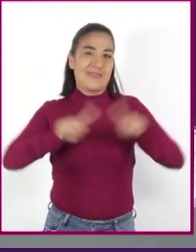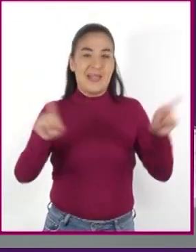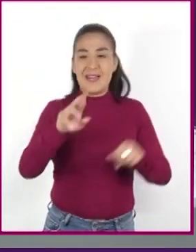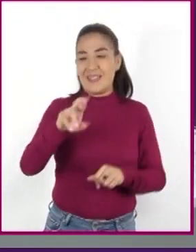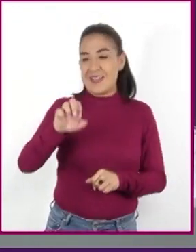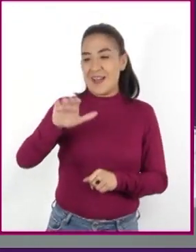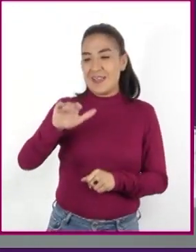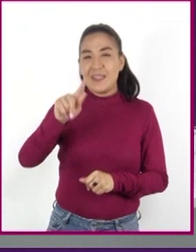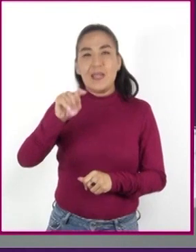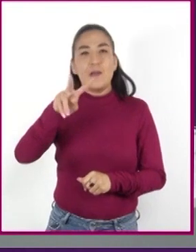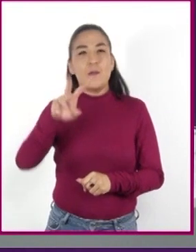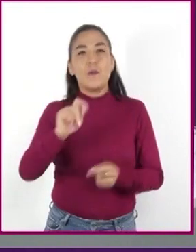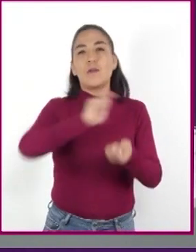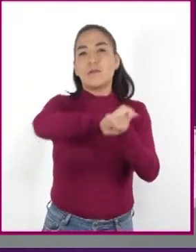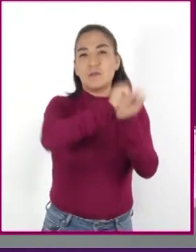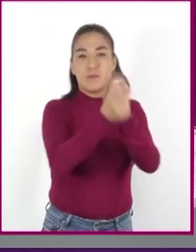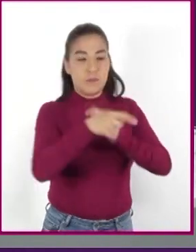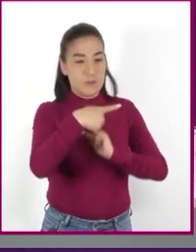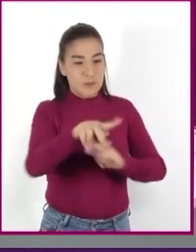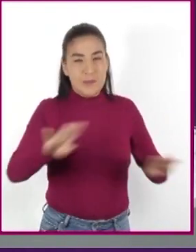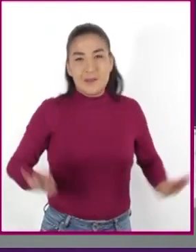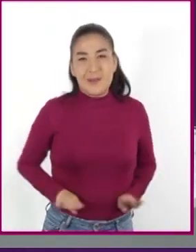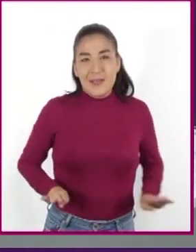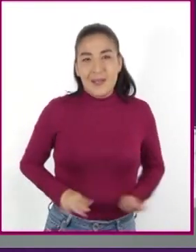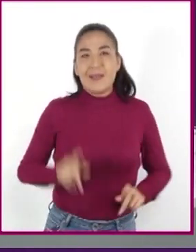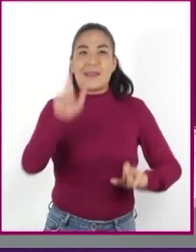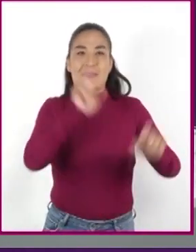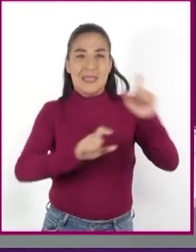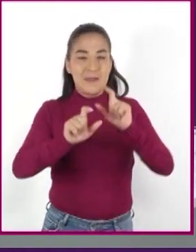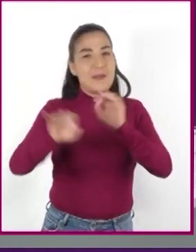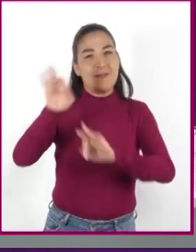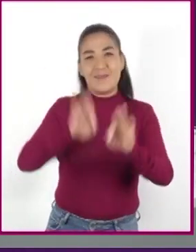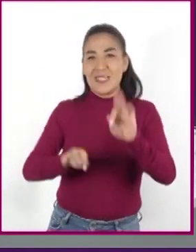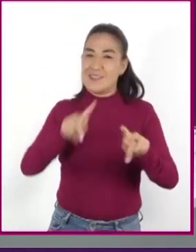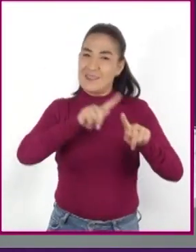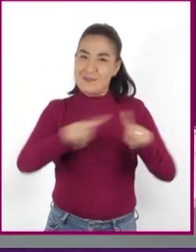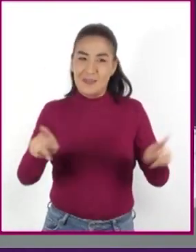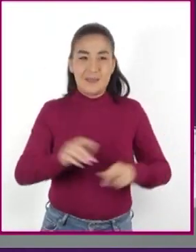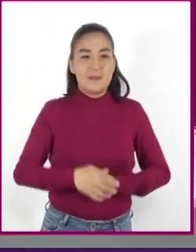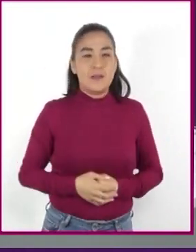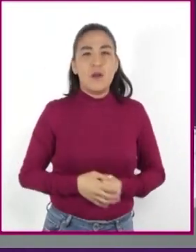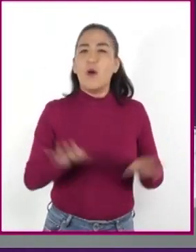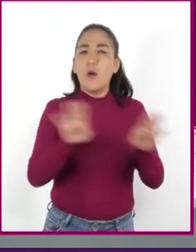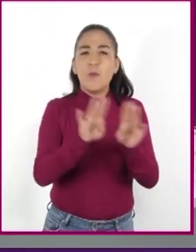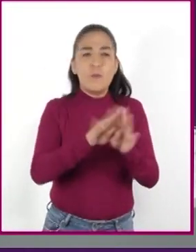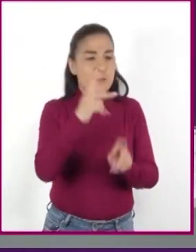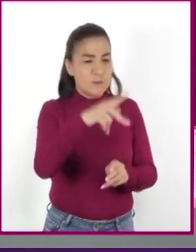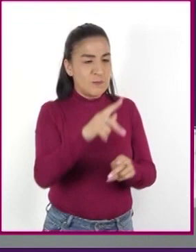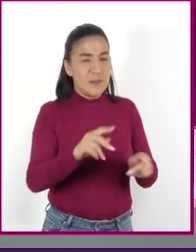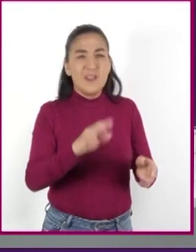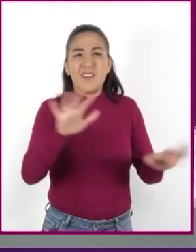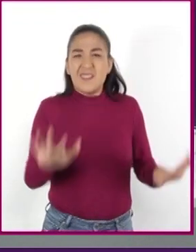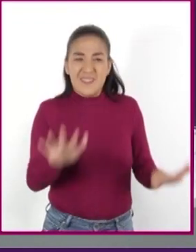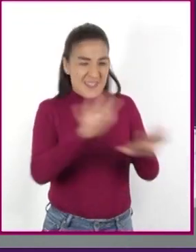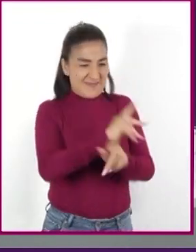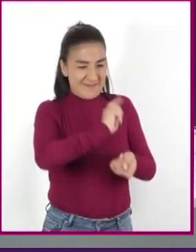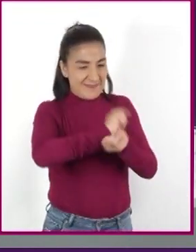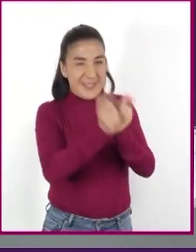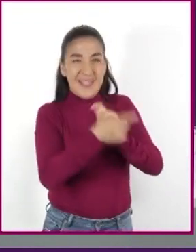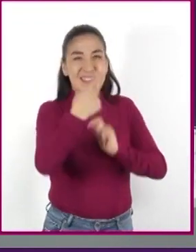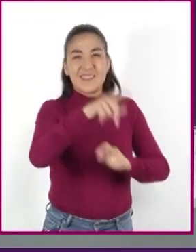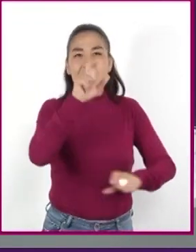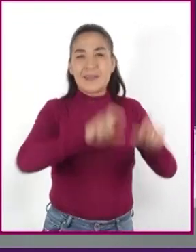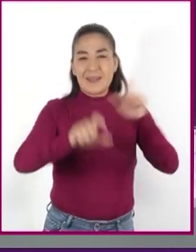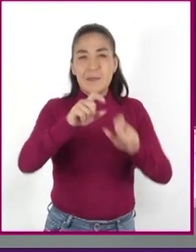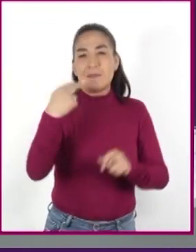en propiedades químicas como en las físicas. En toda reacción química, unas sustancias llamadas reactivos